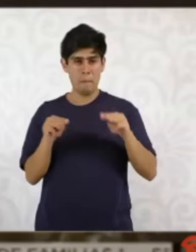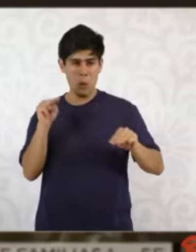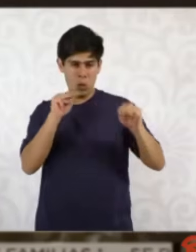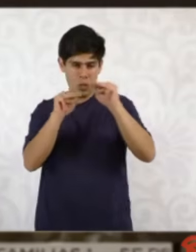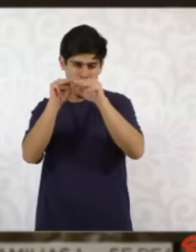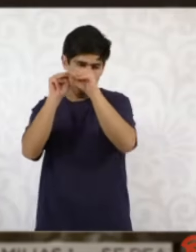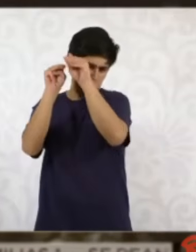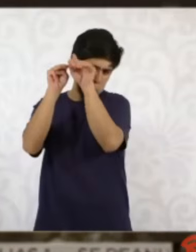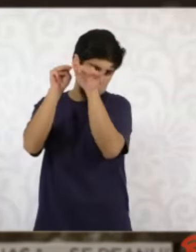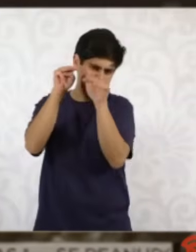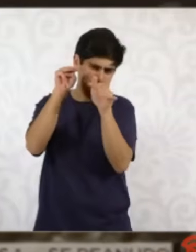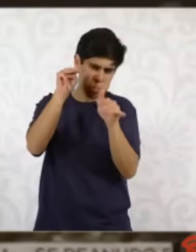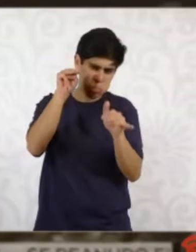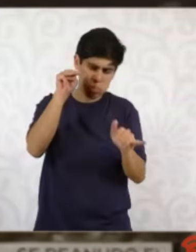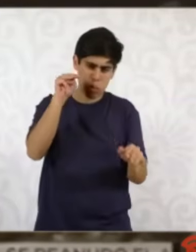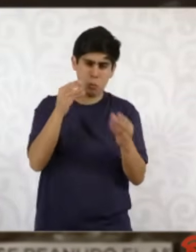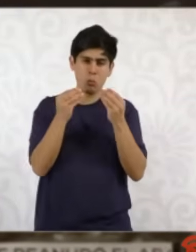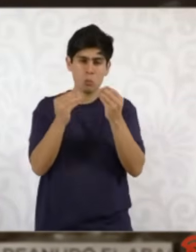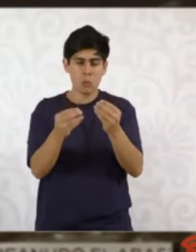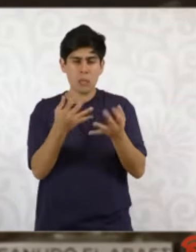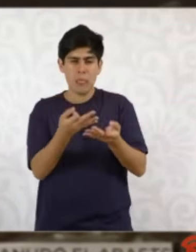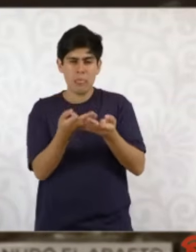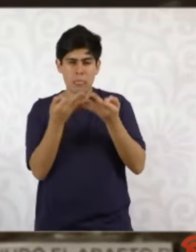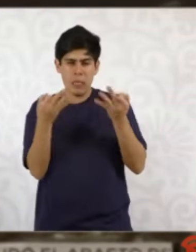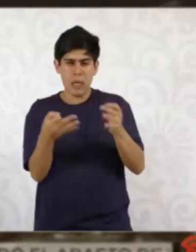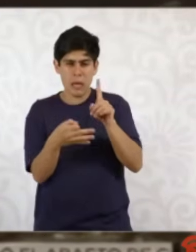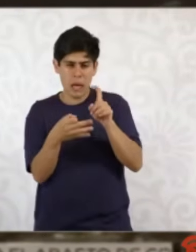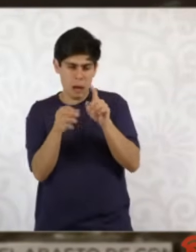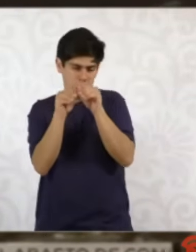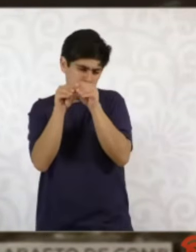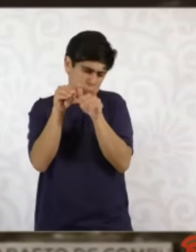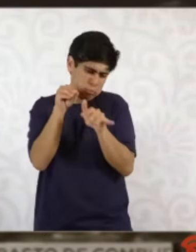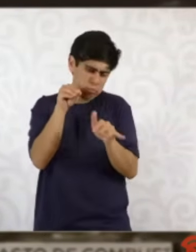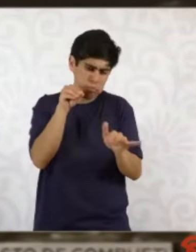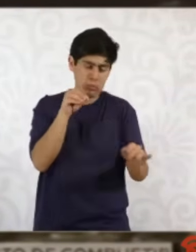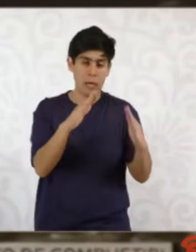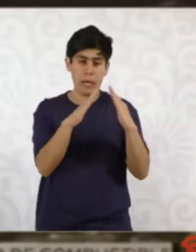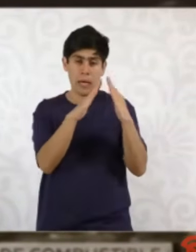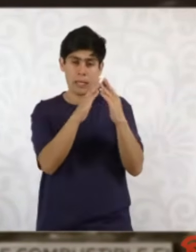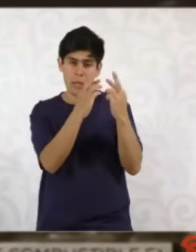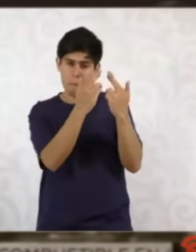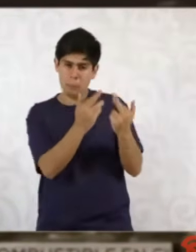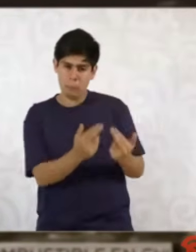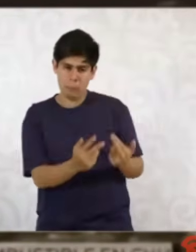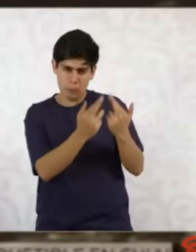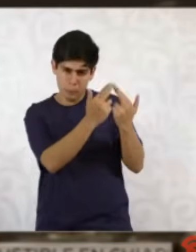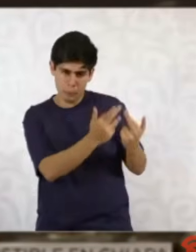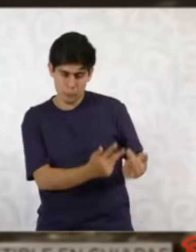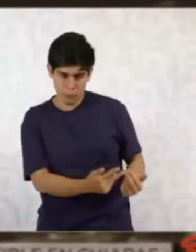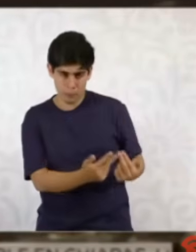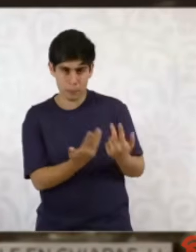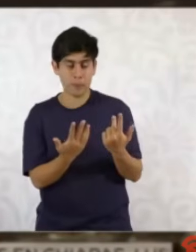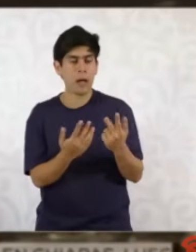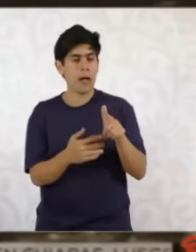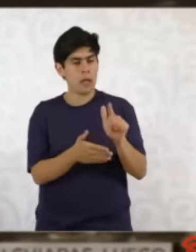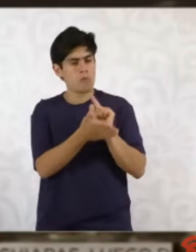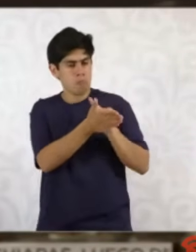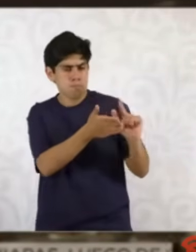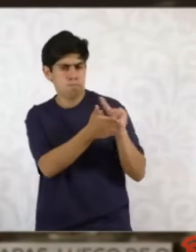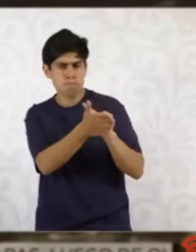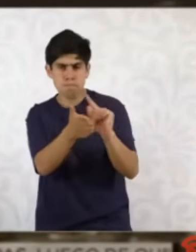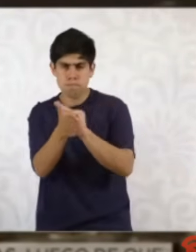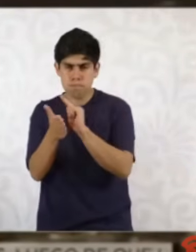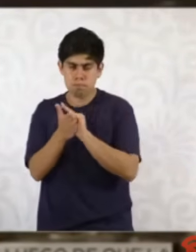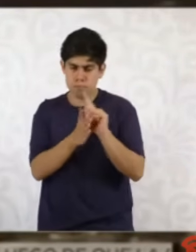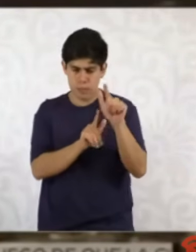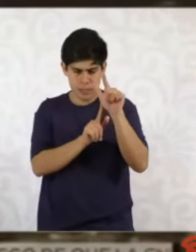basura y de lodo, afectó decenas de casas. Estamos hablando de que los trabajos de limpieza continúan, pero la gente no sabe